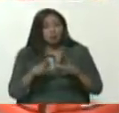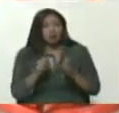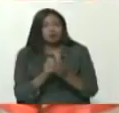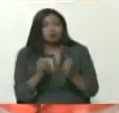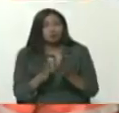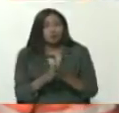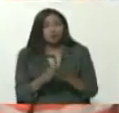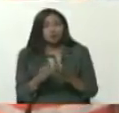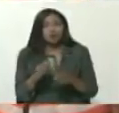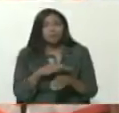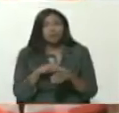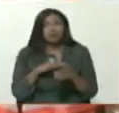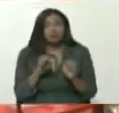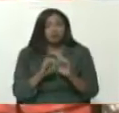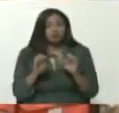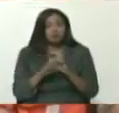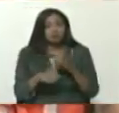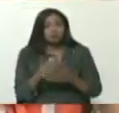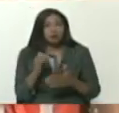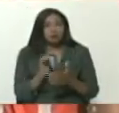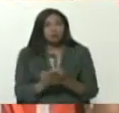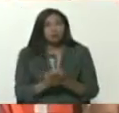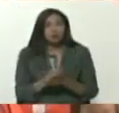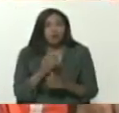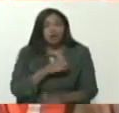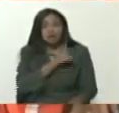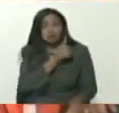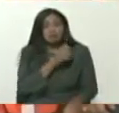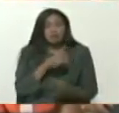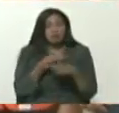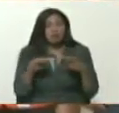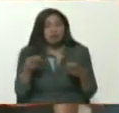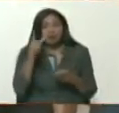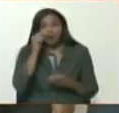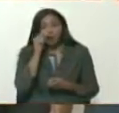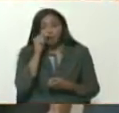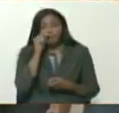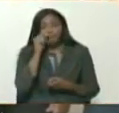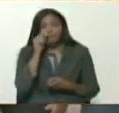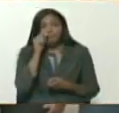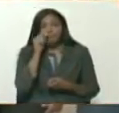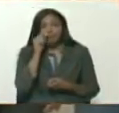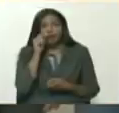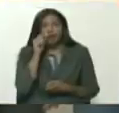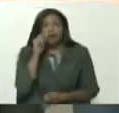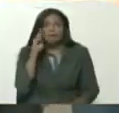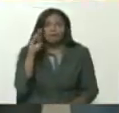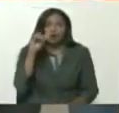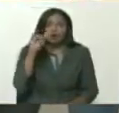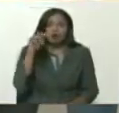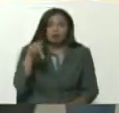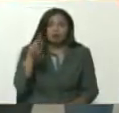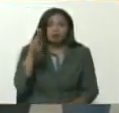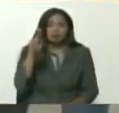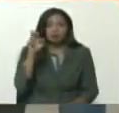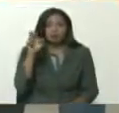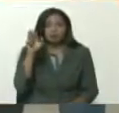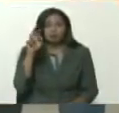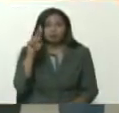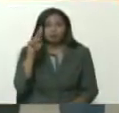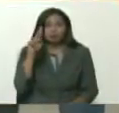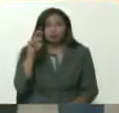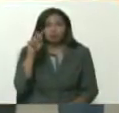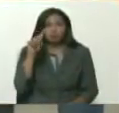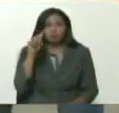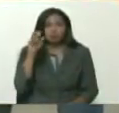por parte del Ministerio de Educación, el compañero gerente general Gustavo Luces de Bolipuerto y el compañero Fedro Acosta, quien es el director del Ministerio